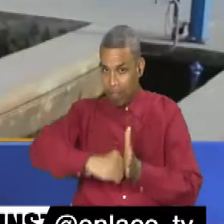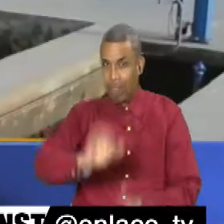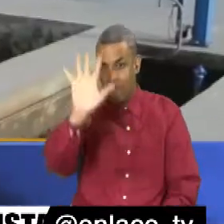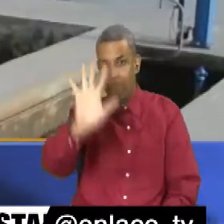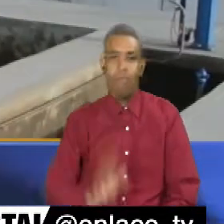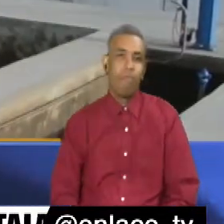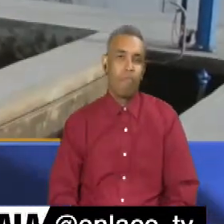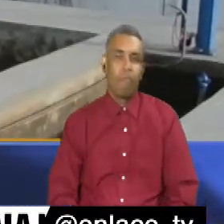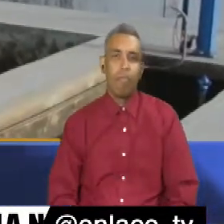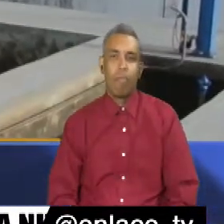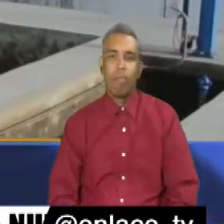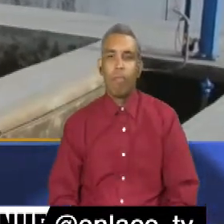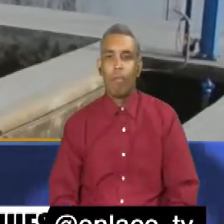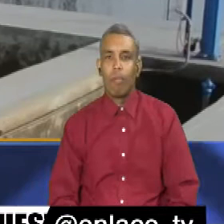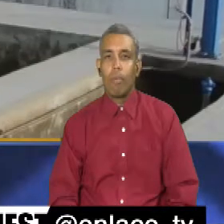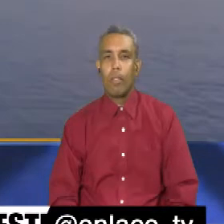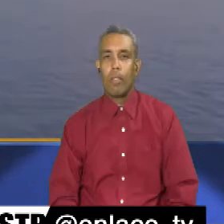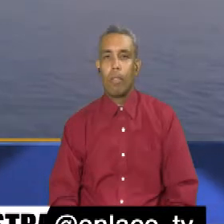Barranca Bermeja. Ya volvemos.